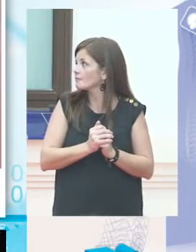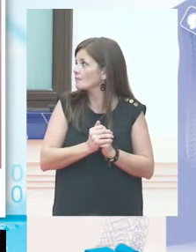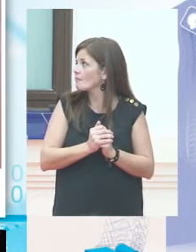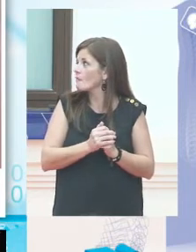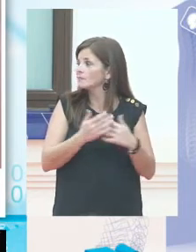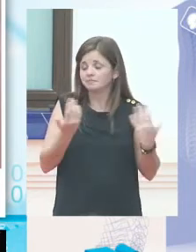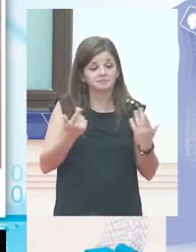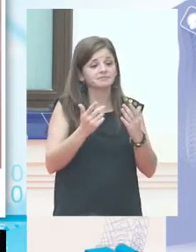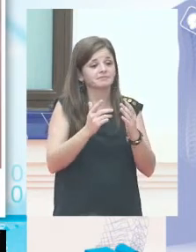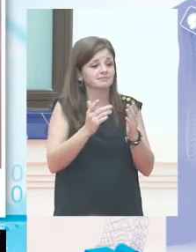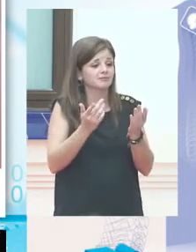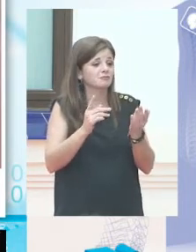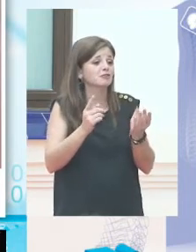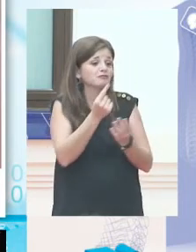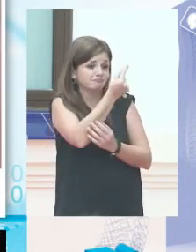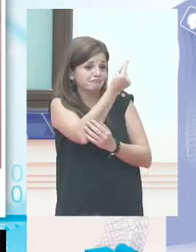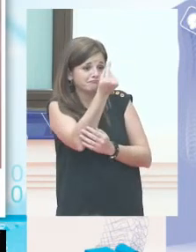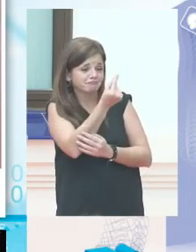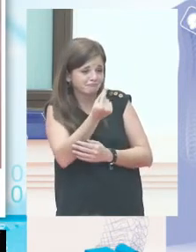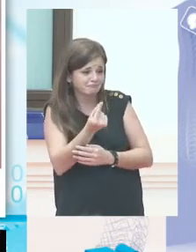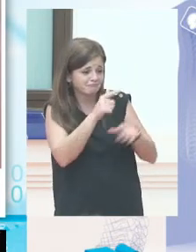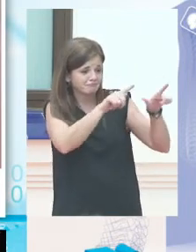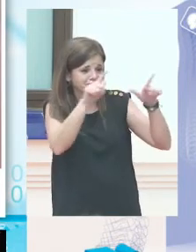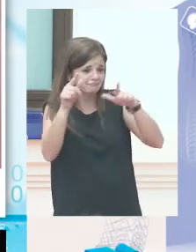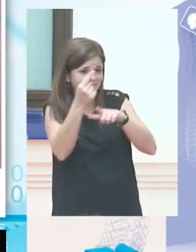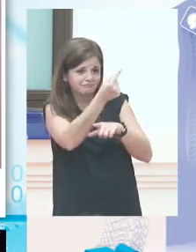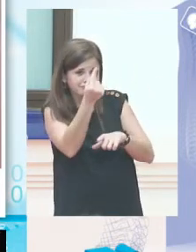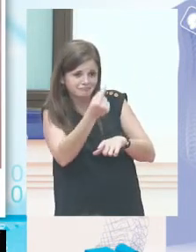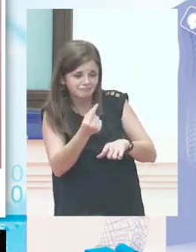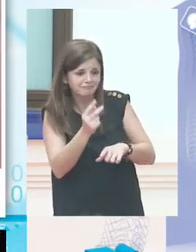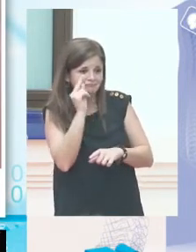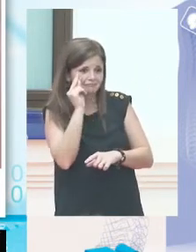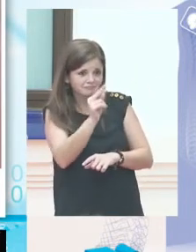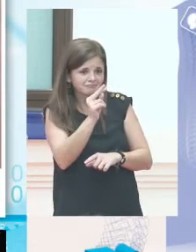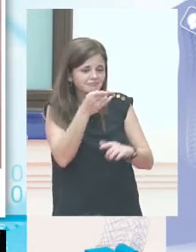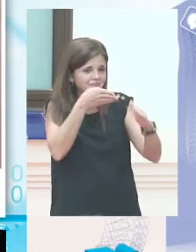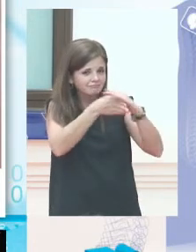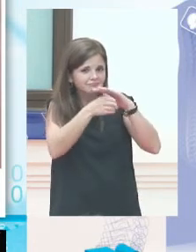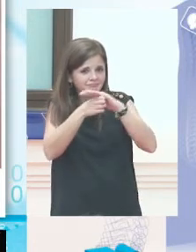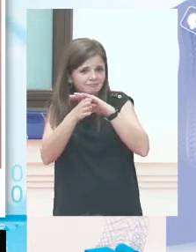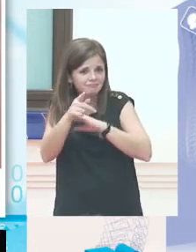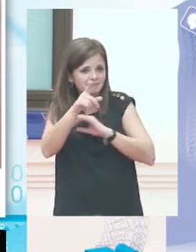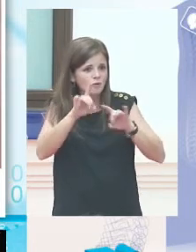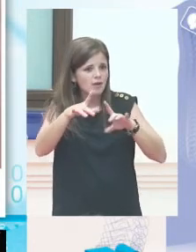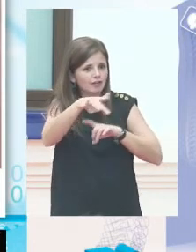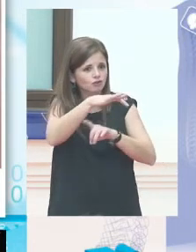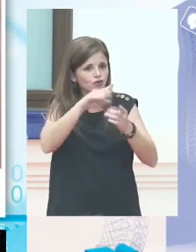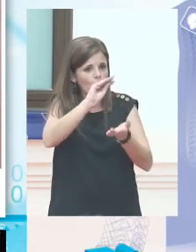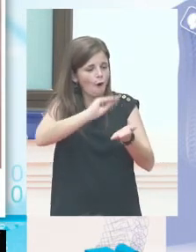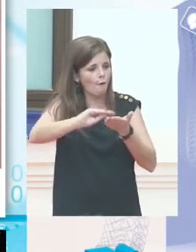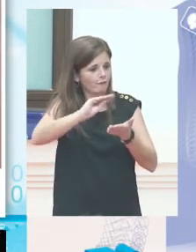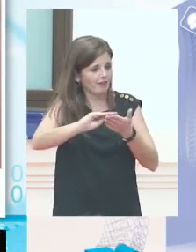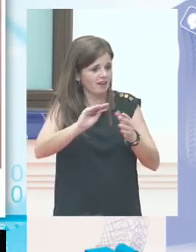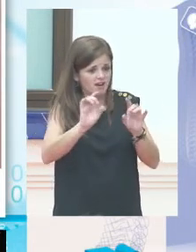descargan del entorno cloud y como veis lo que se está reproduciendo es un entorno de oficina como cualquier